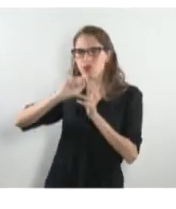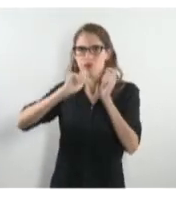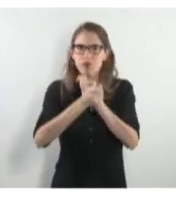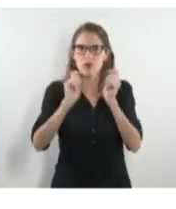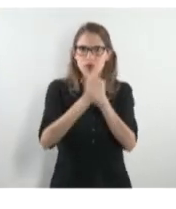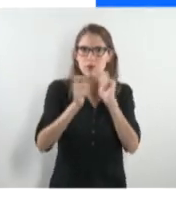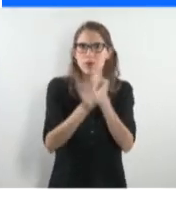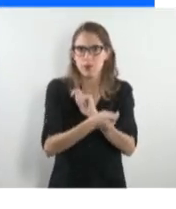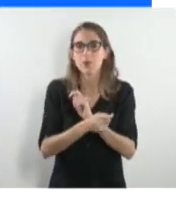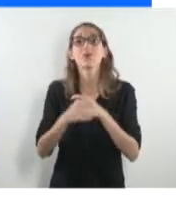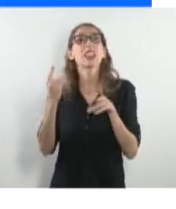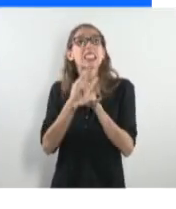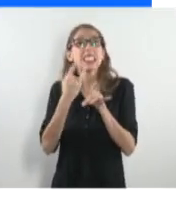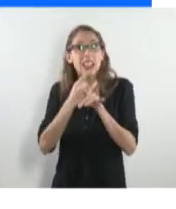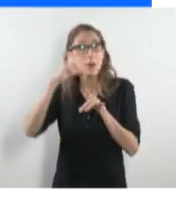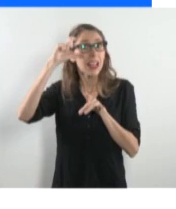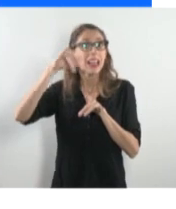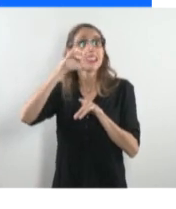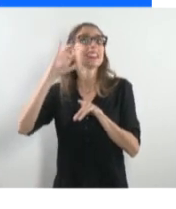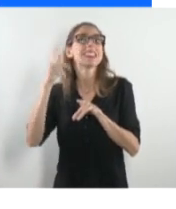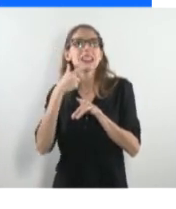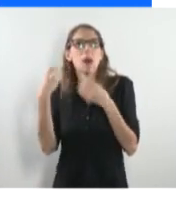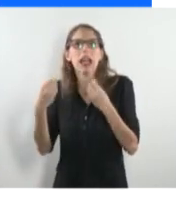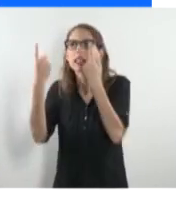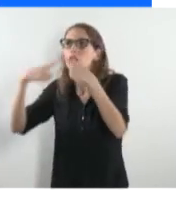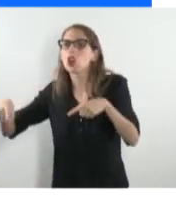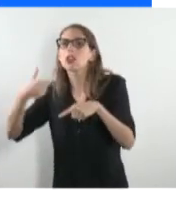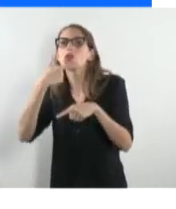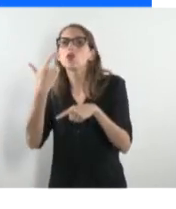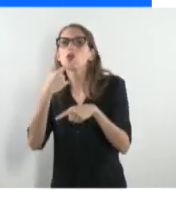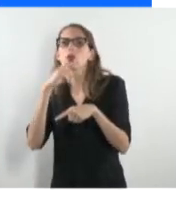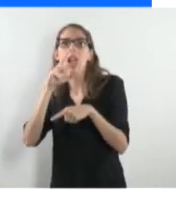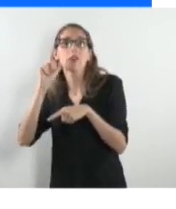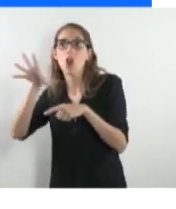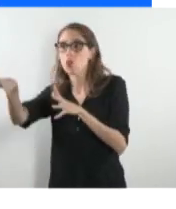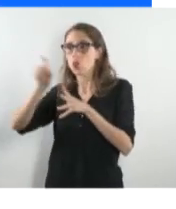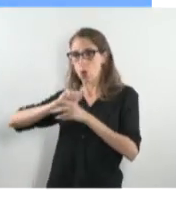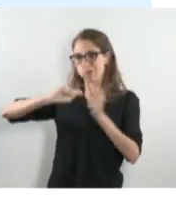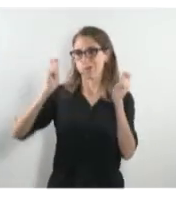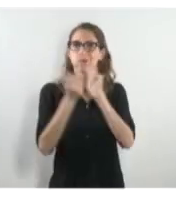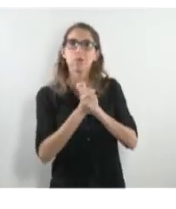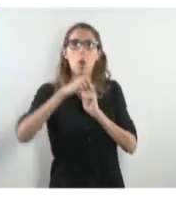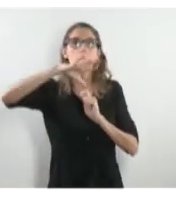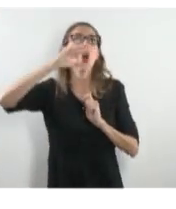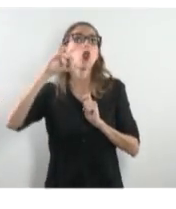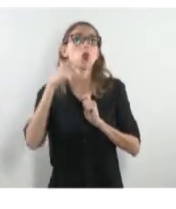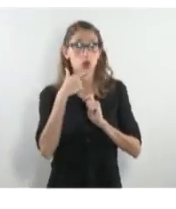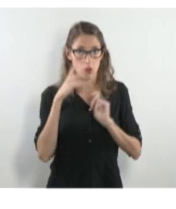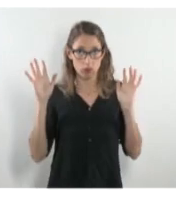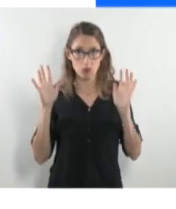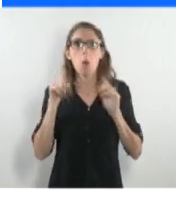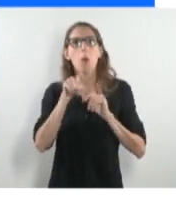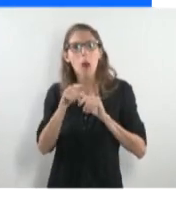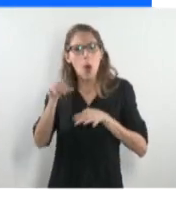enzimas intervienen en la transformación del sustrato en productos, pero no se consumen. Una misma molécula de enzima actúa un